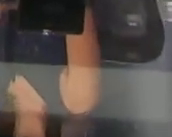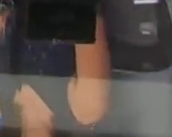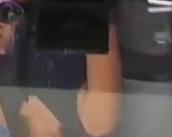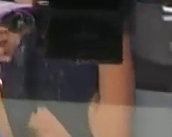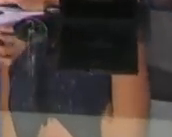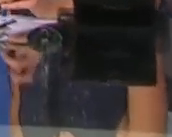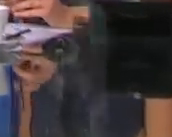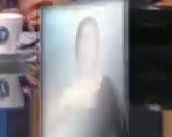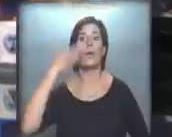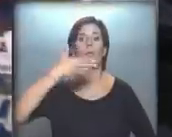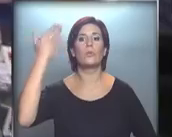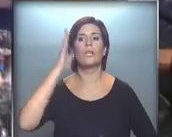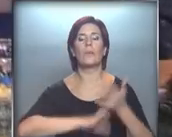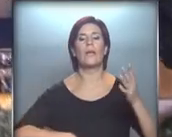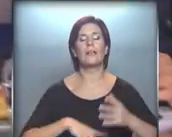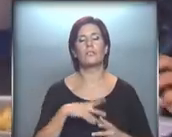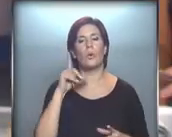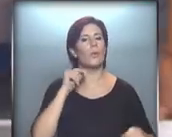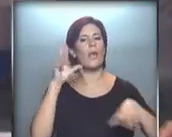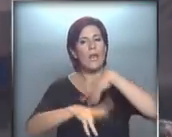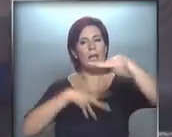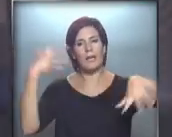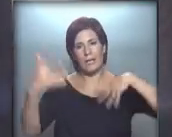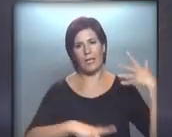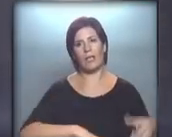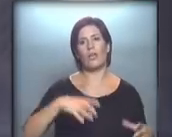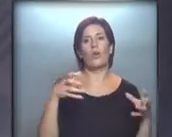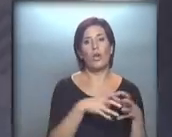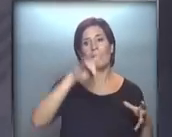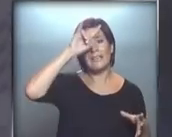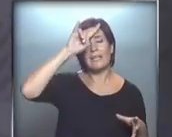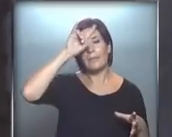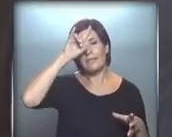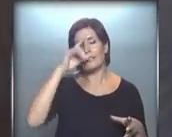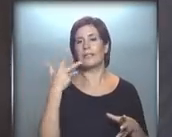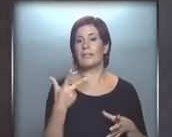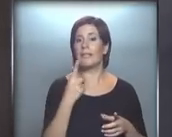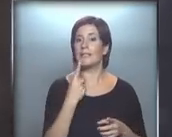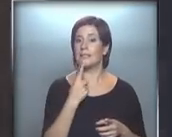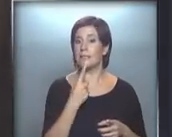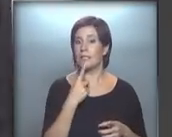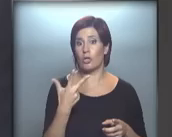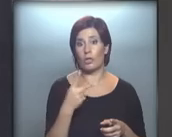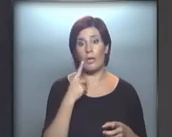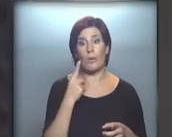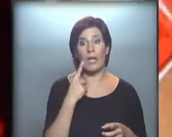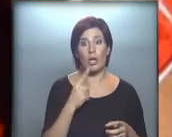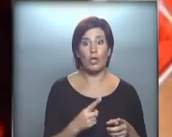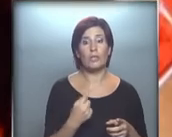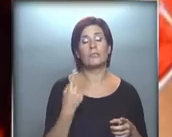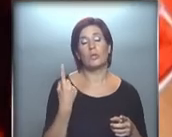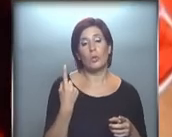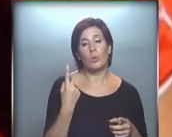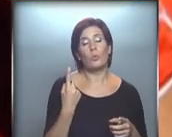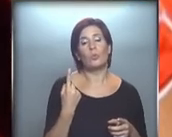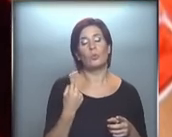vamos a hablar ahora de del escándalo en independiente los tres chicos que se encuentran involucrados en una denuncia uno en